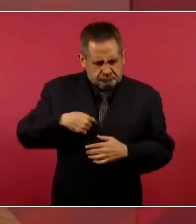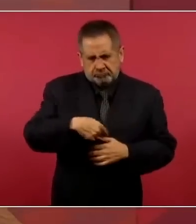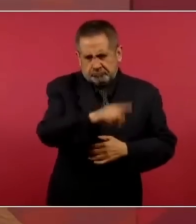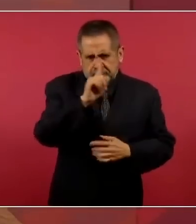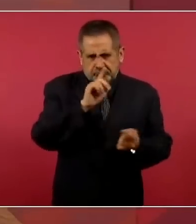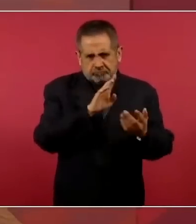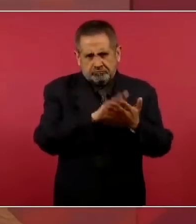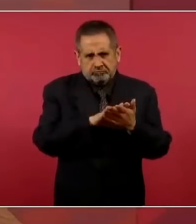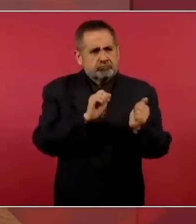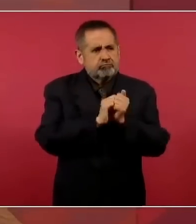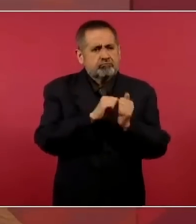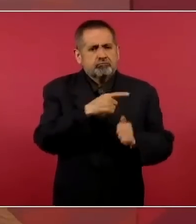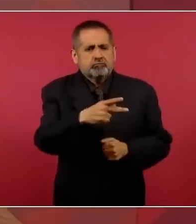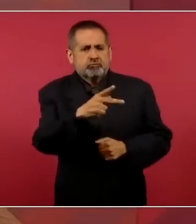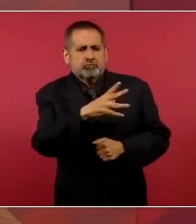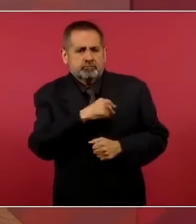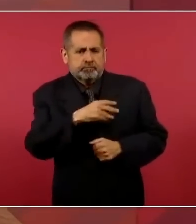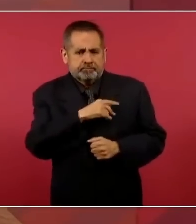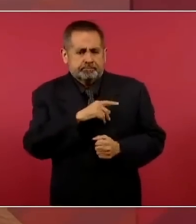con su hijo.